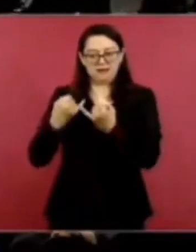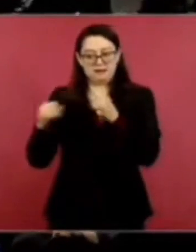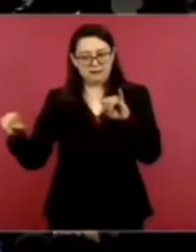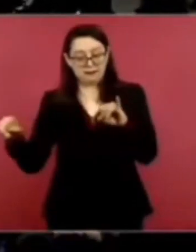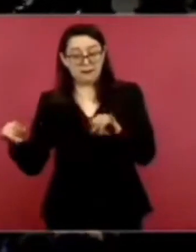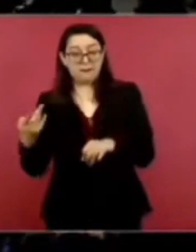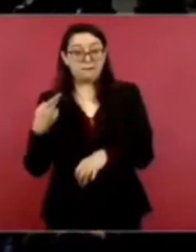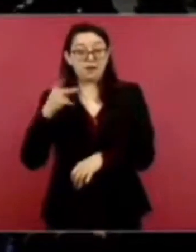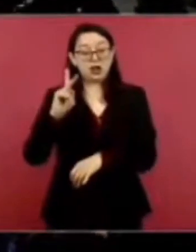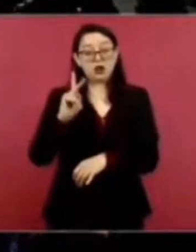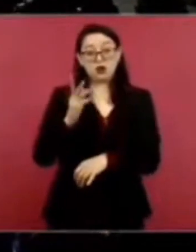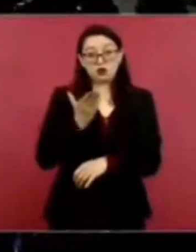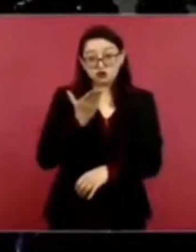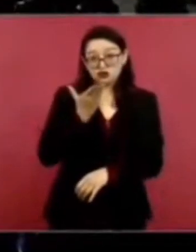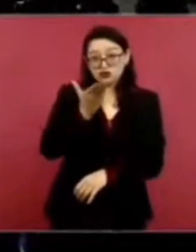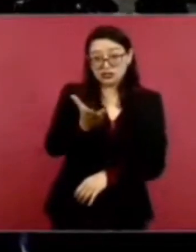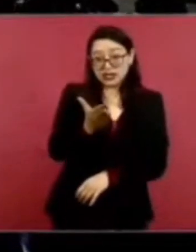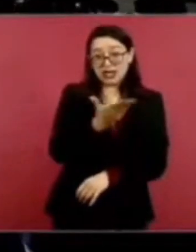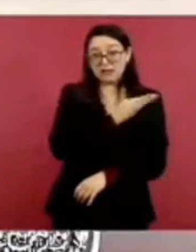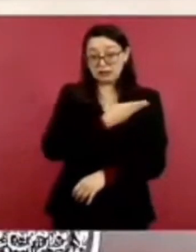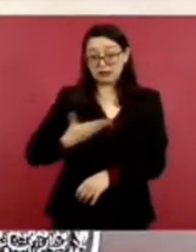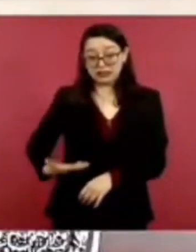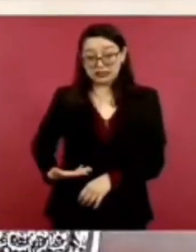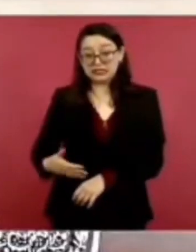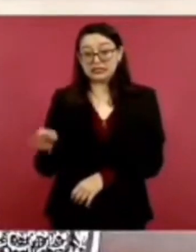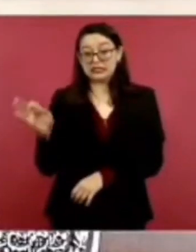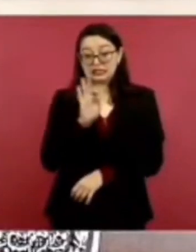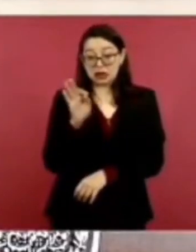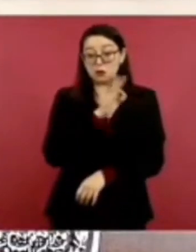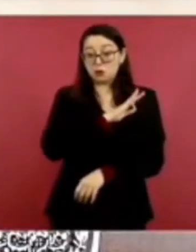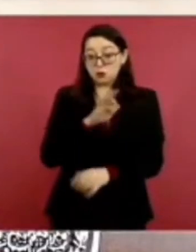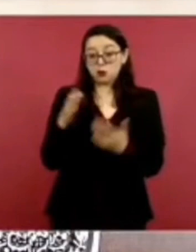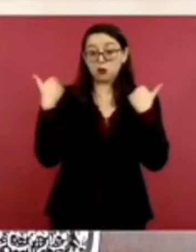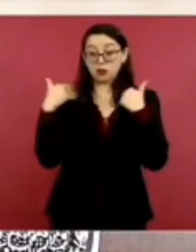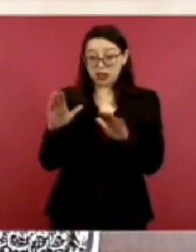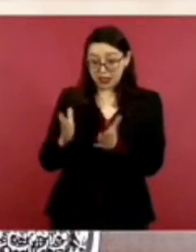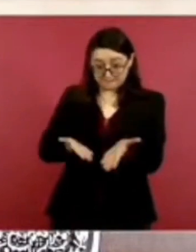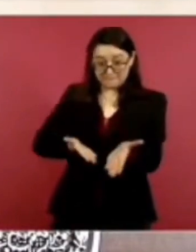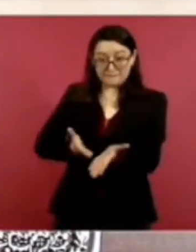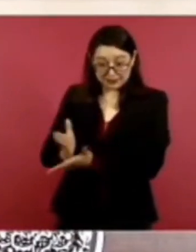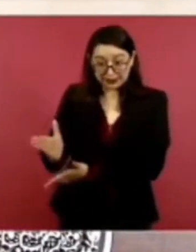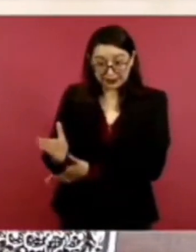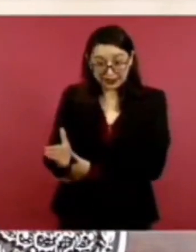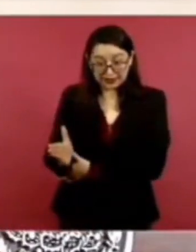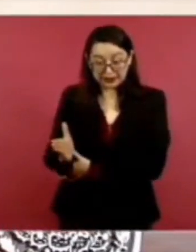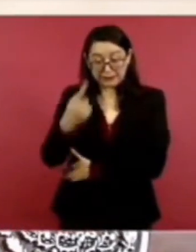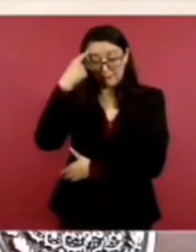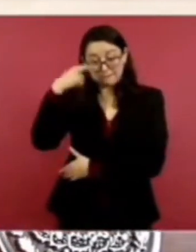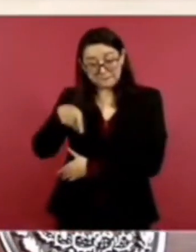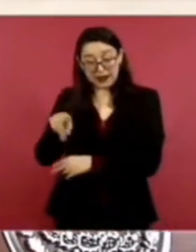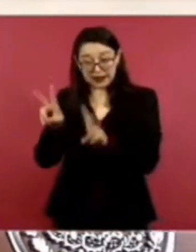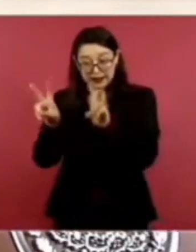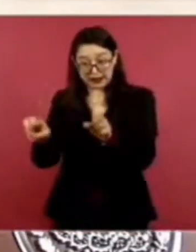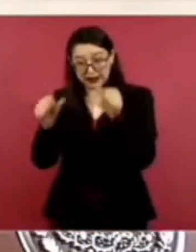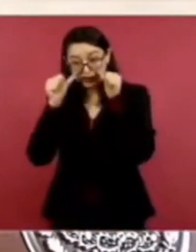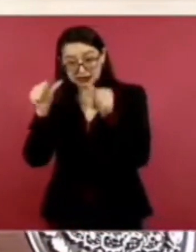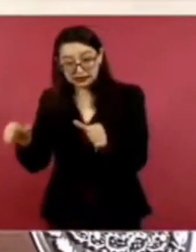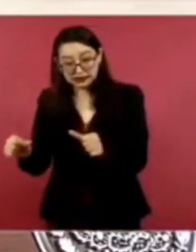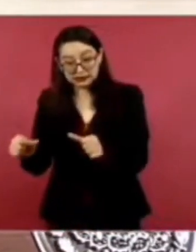intervenir para hacer la atracción del caso. Vamos a verlo.